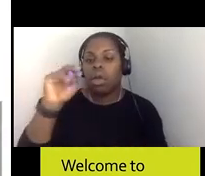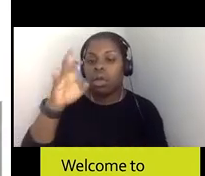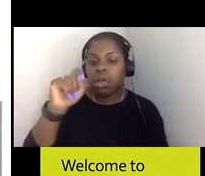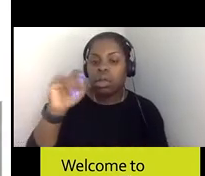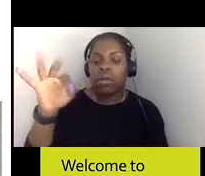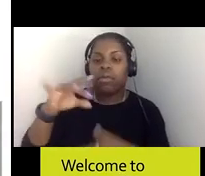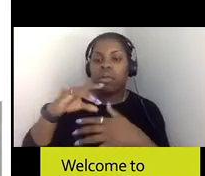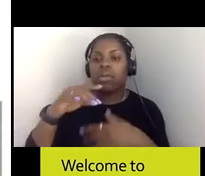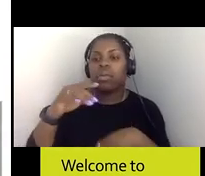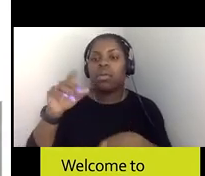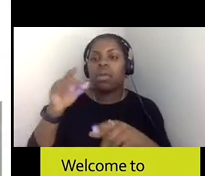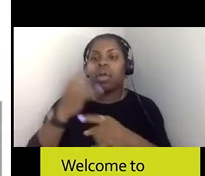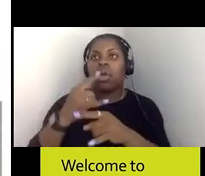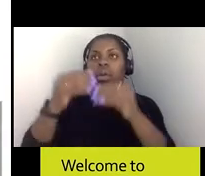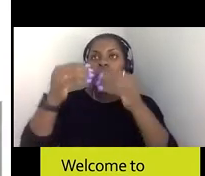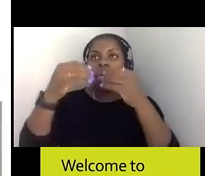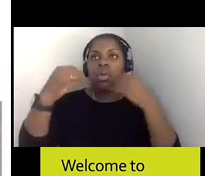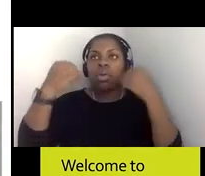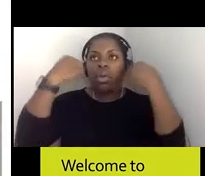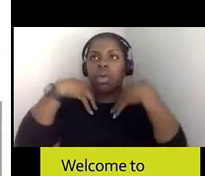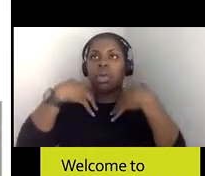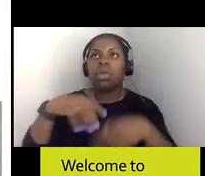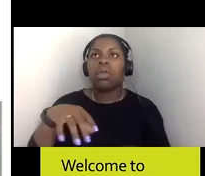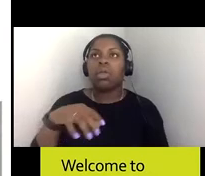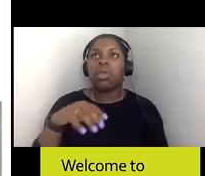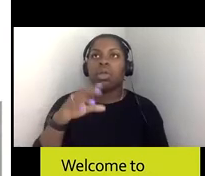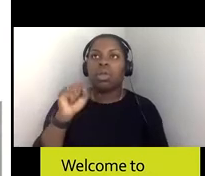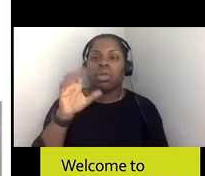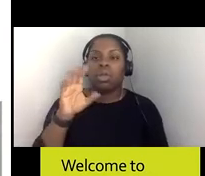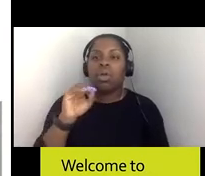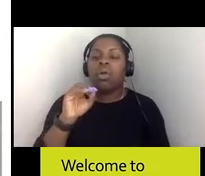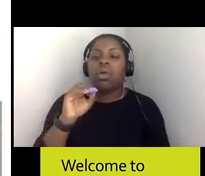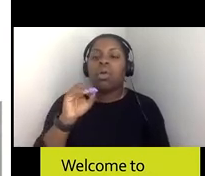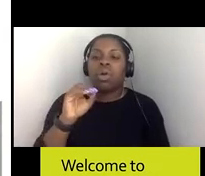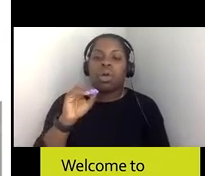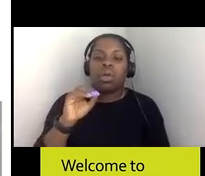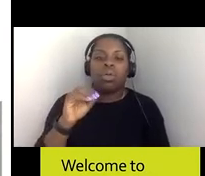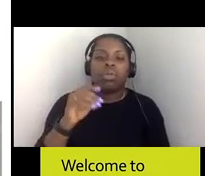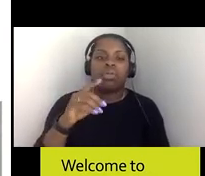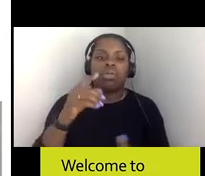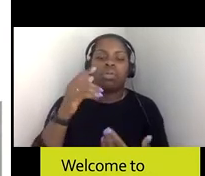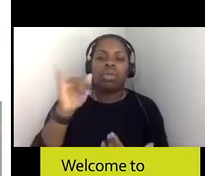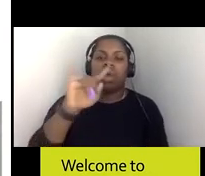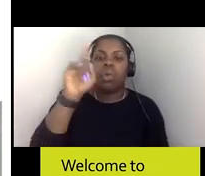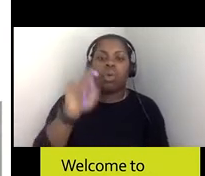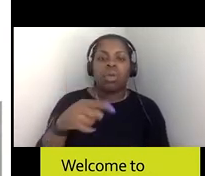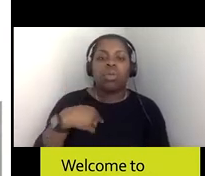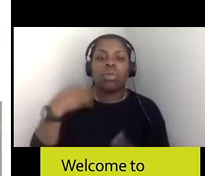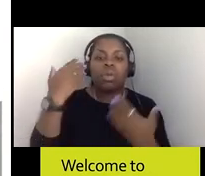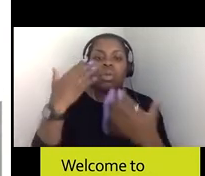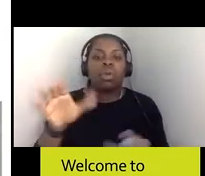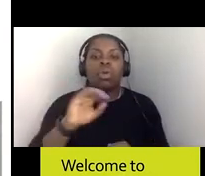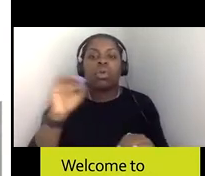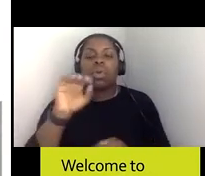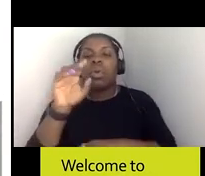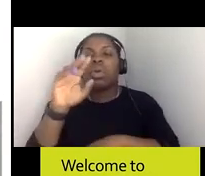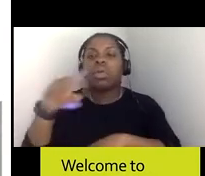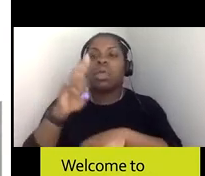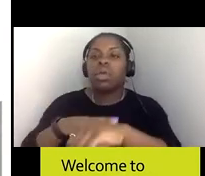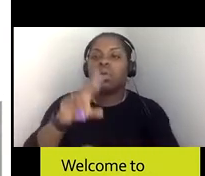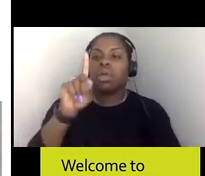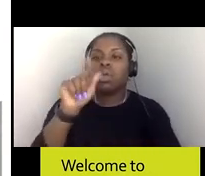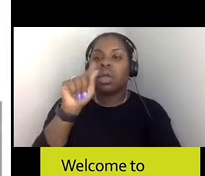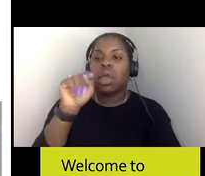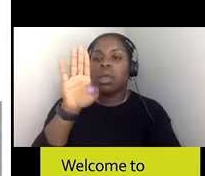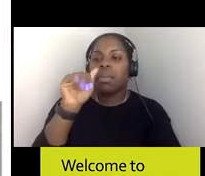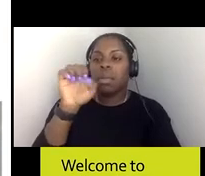tu sudor. Entonces, ¿cuántas personas están bajo monitoreo electrónico? La realidad es que no sabemos, no hay una